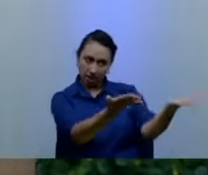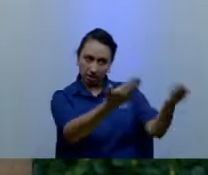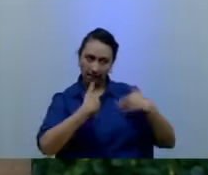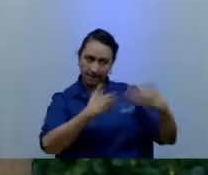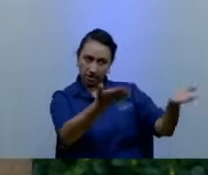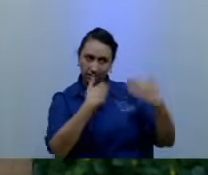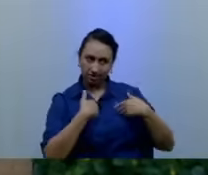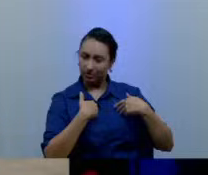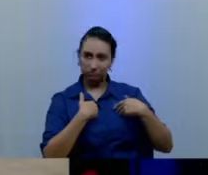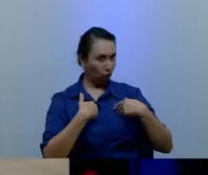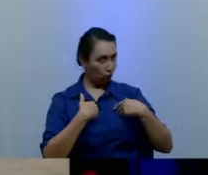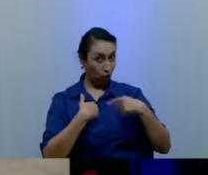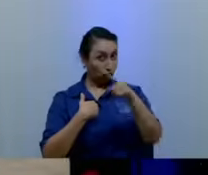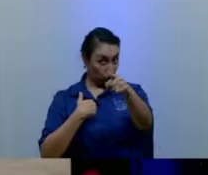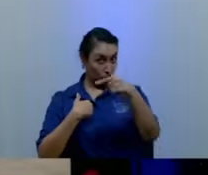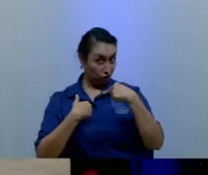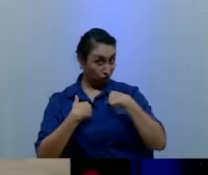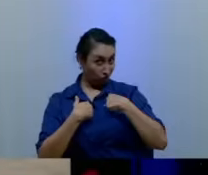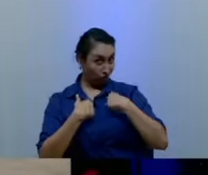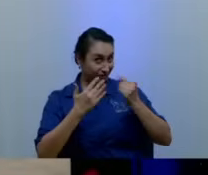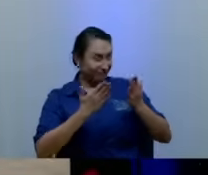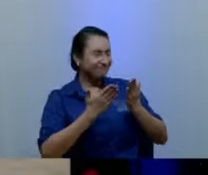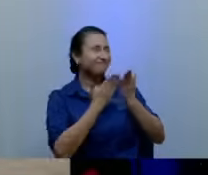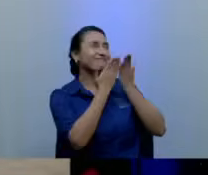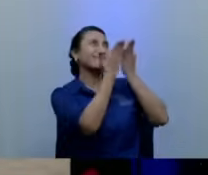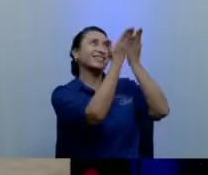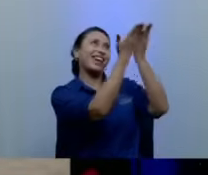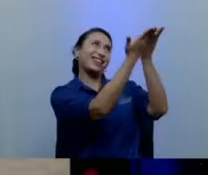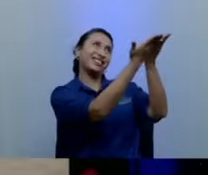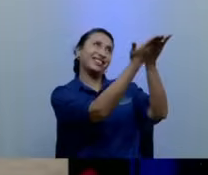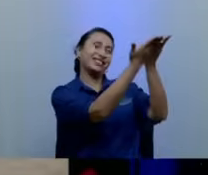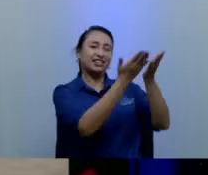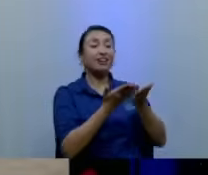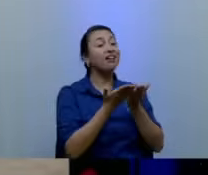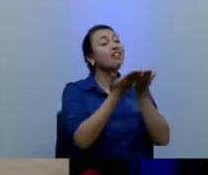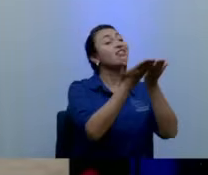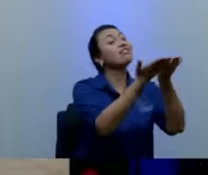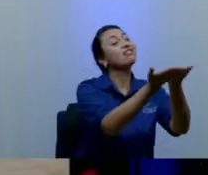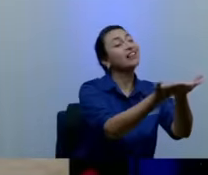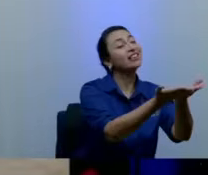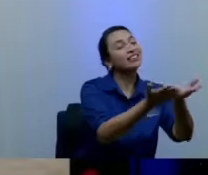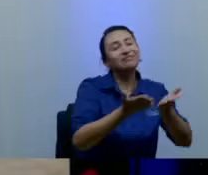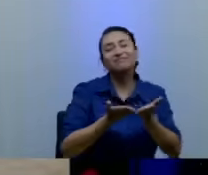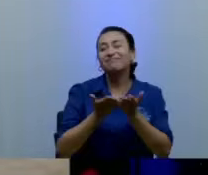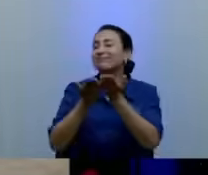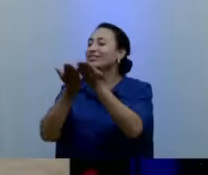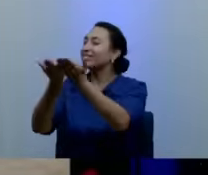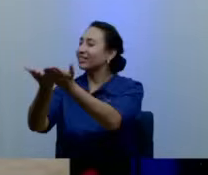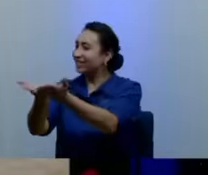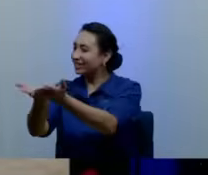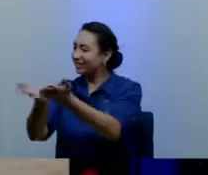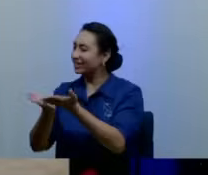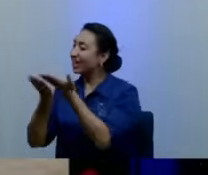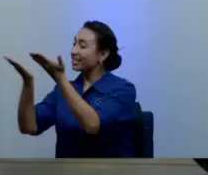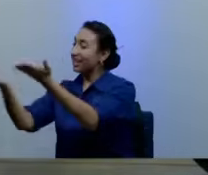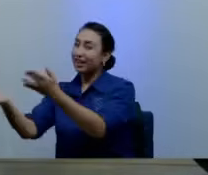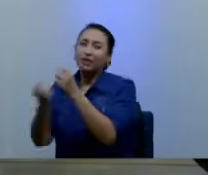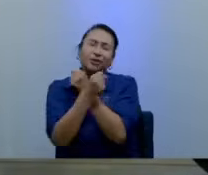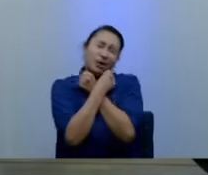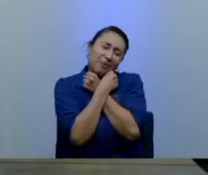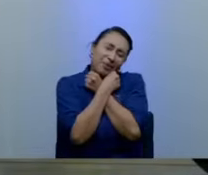Pero nosotros no, dicen, no, yo doy. ¿Cuánto hay que dar? Y no encuentra la billetera, ¿va? Porque, bueno, pero esa es otra